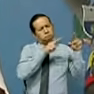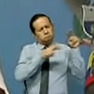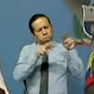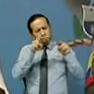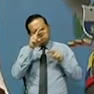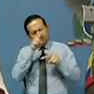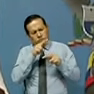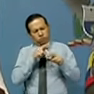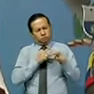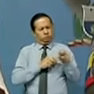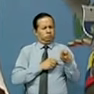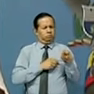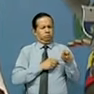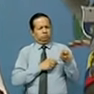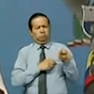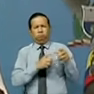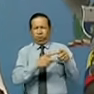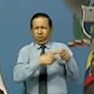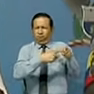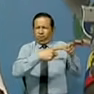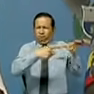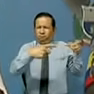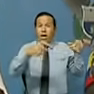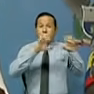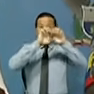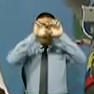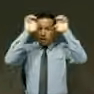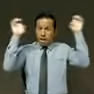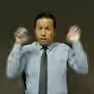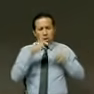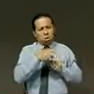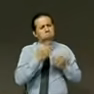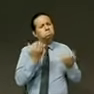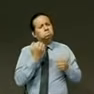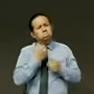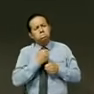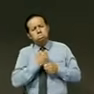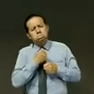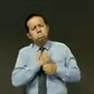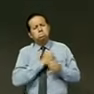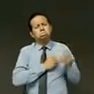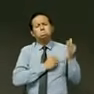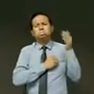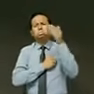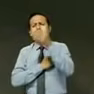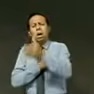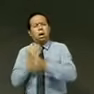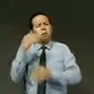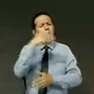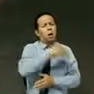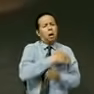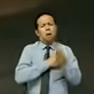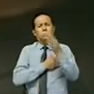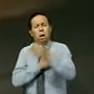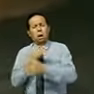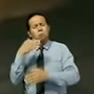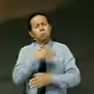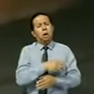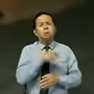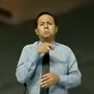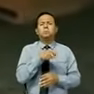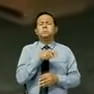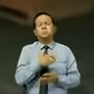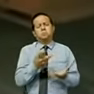identifican un contenedor de una empresa que se dedicaba al transporte, a la exportación de materiales de construcción. Al